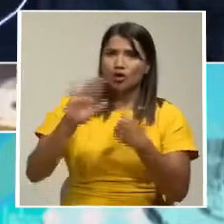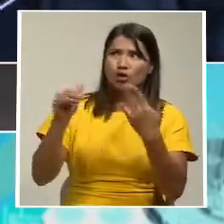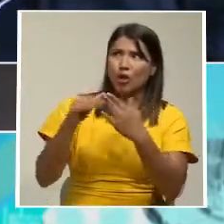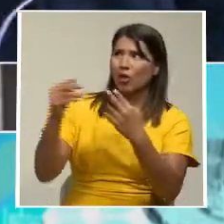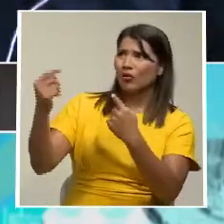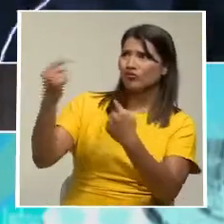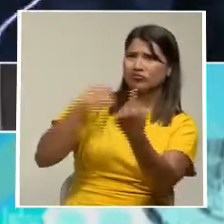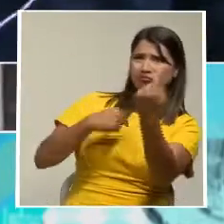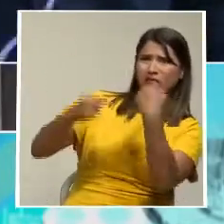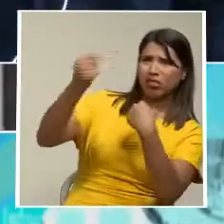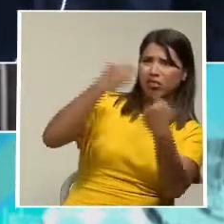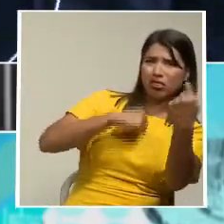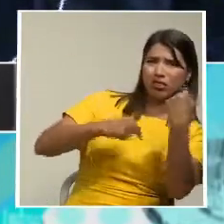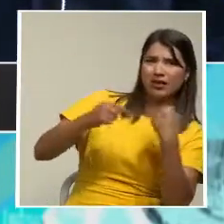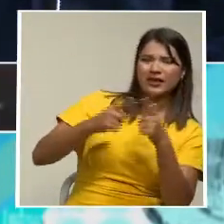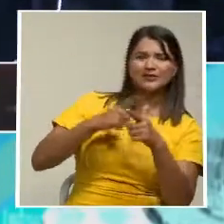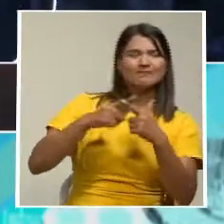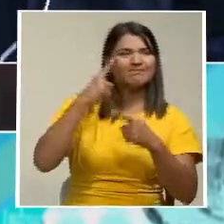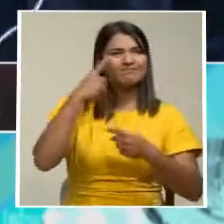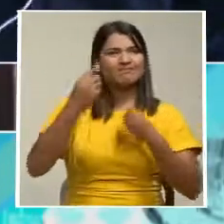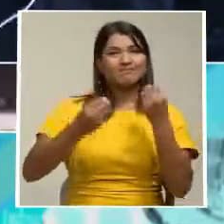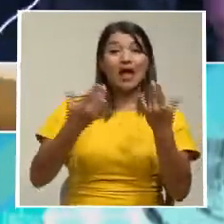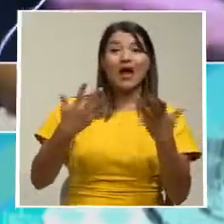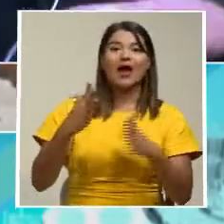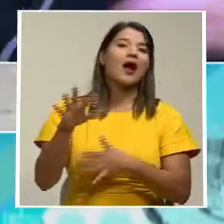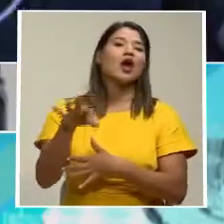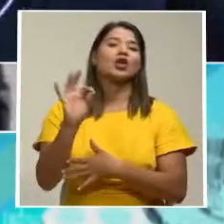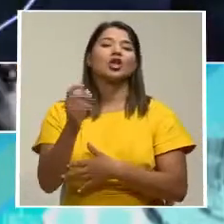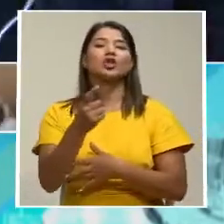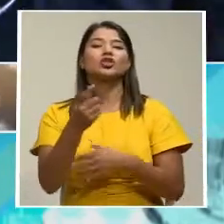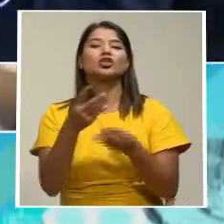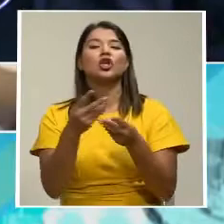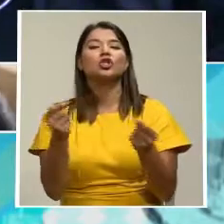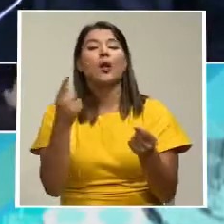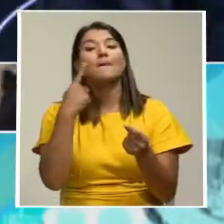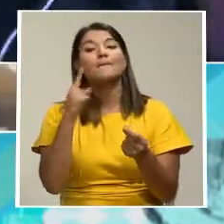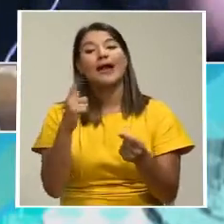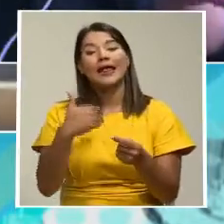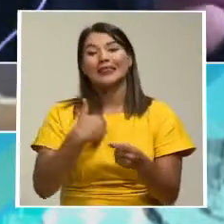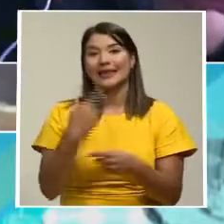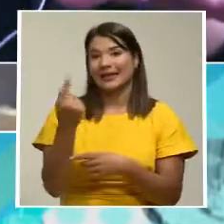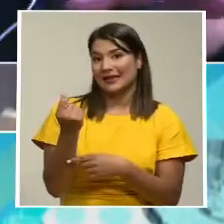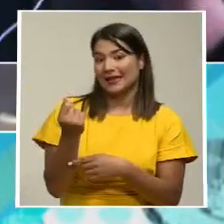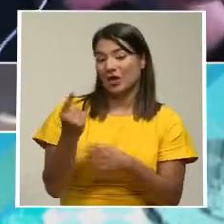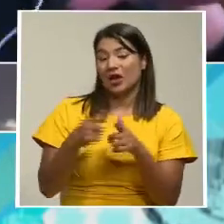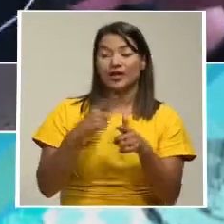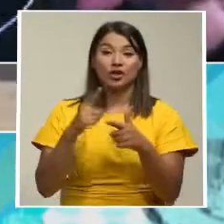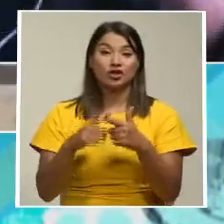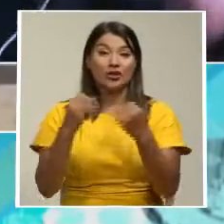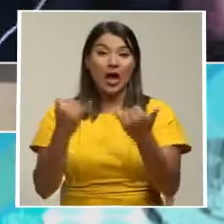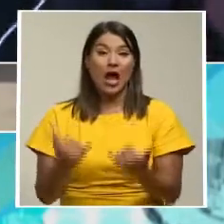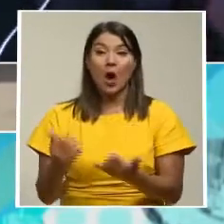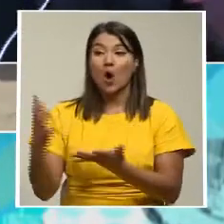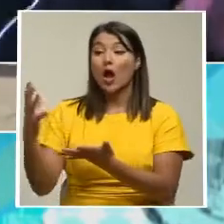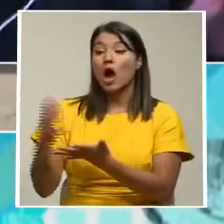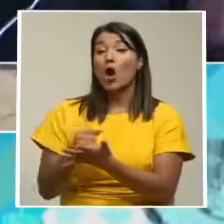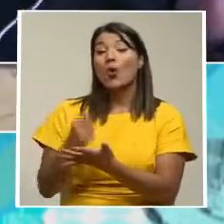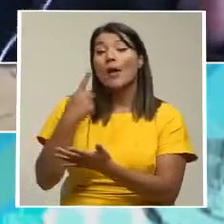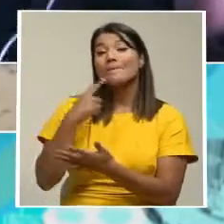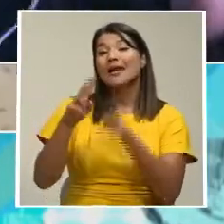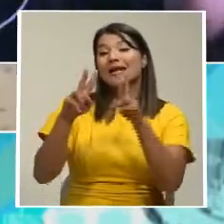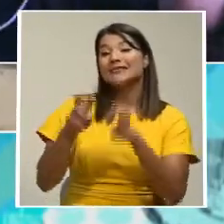al régimen, ha encontrado una solución para tomar dinero y que es, está cobrando para las pruebas PCR